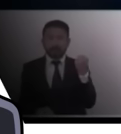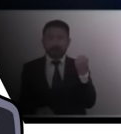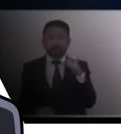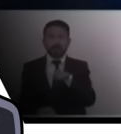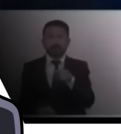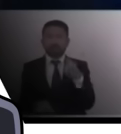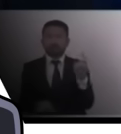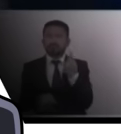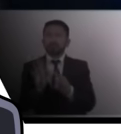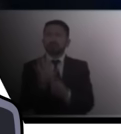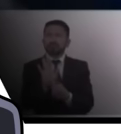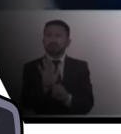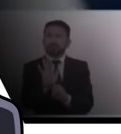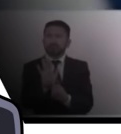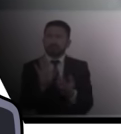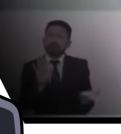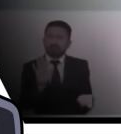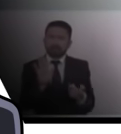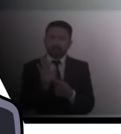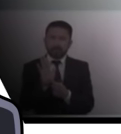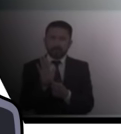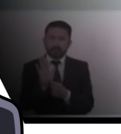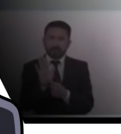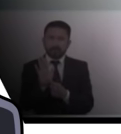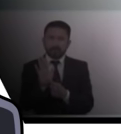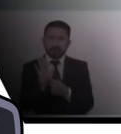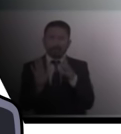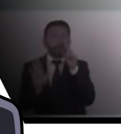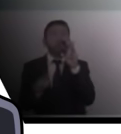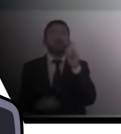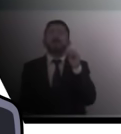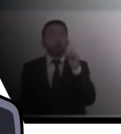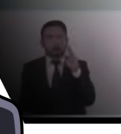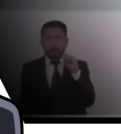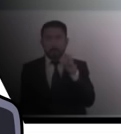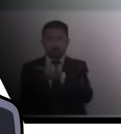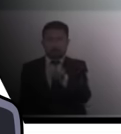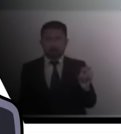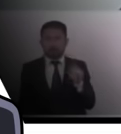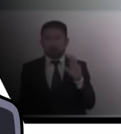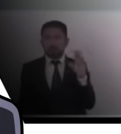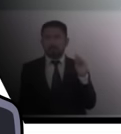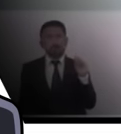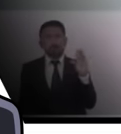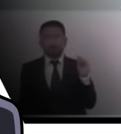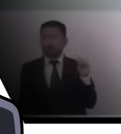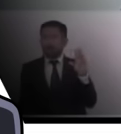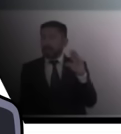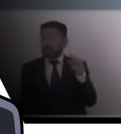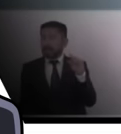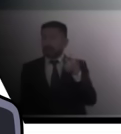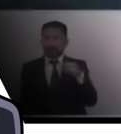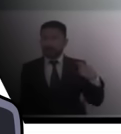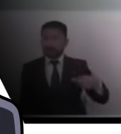está reflejando en la asignación de los recursos? Mentirosos. Esos son. Mentirosos